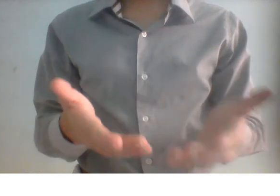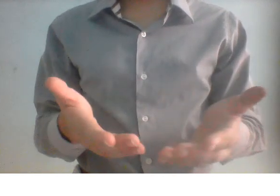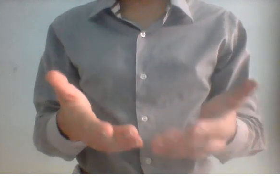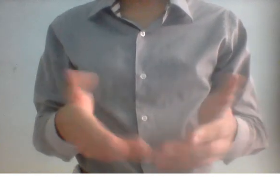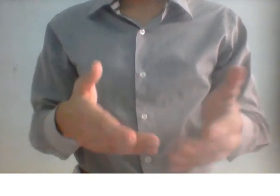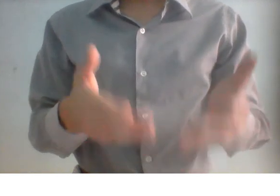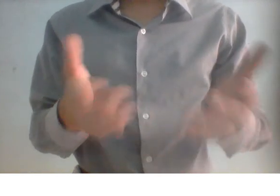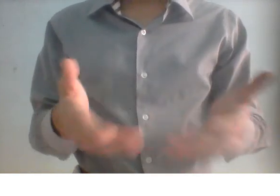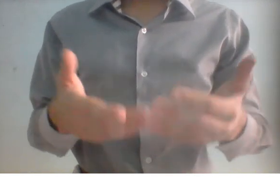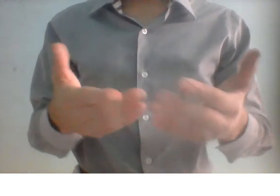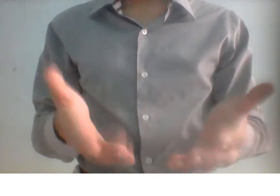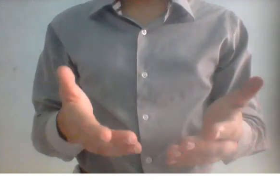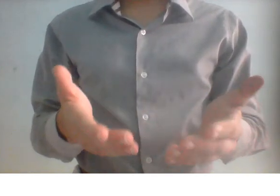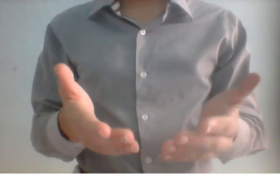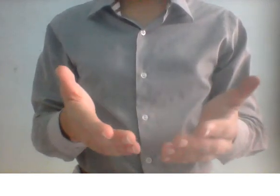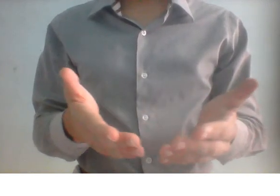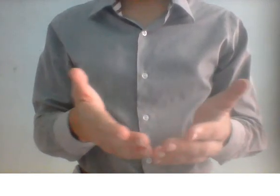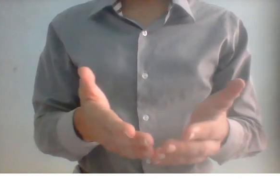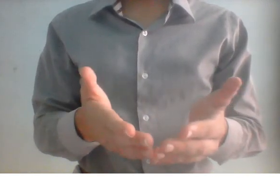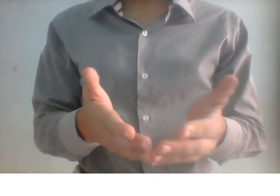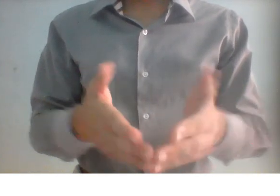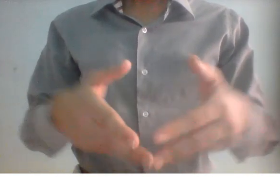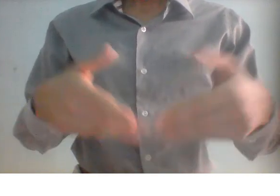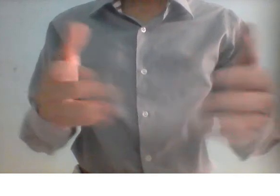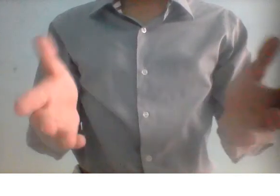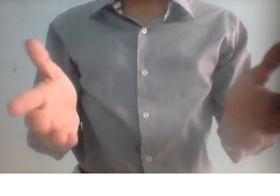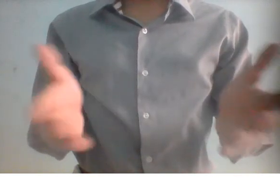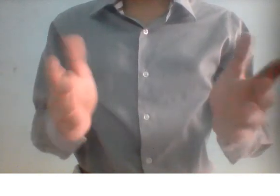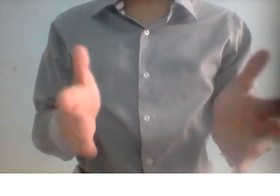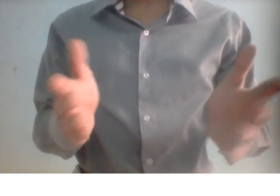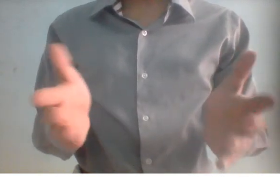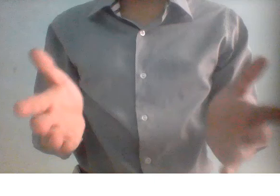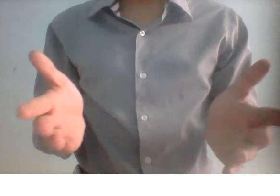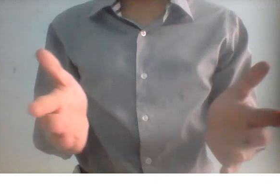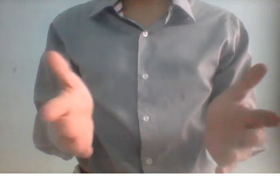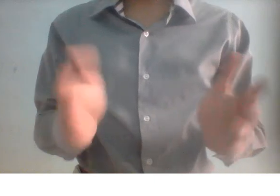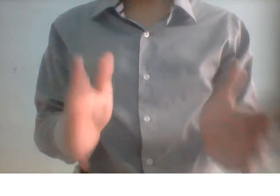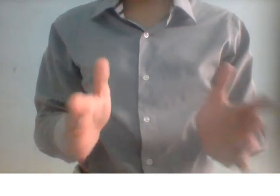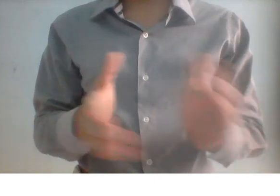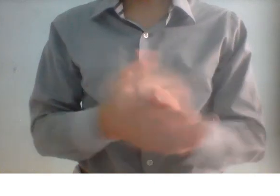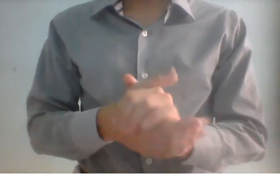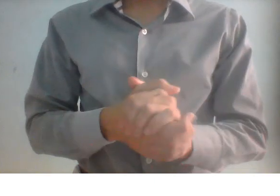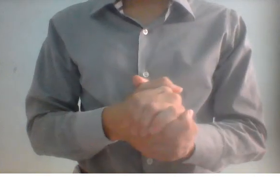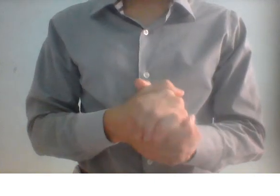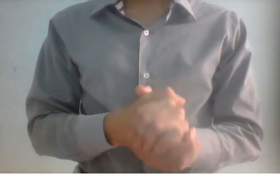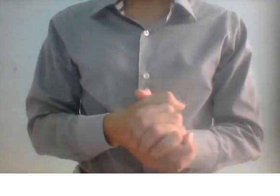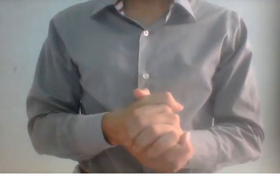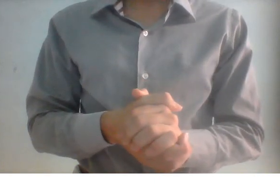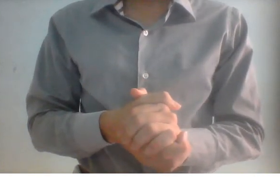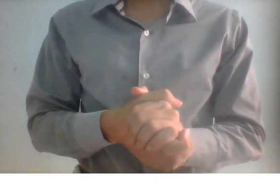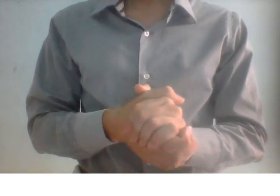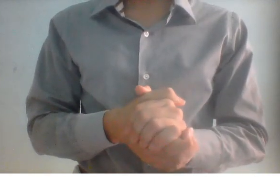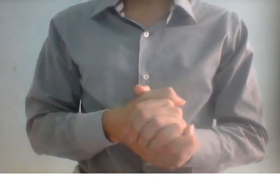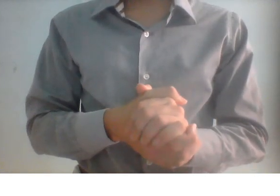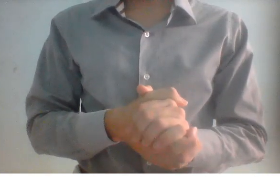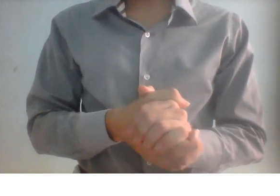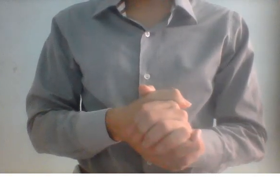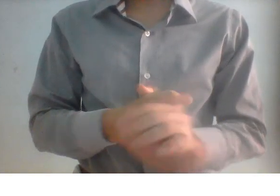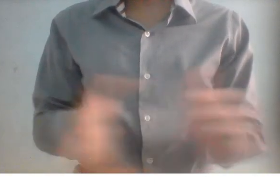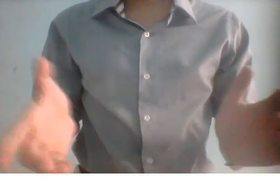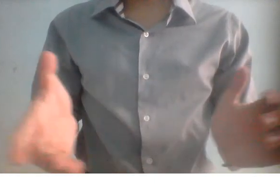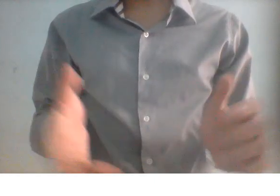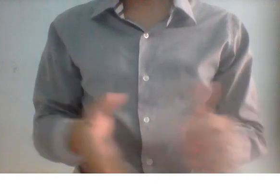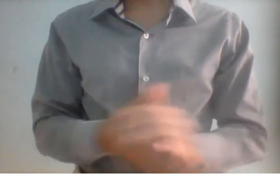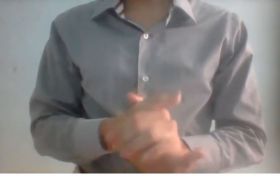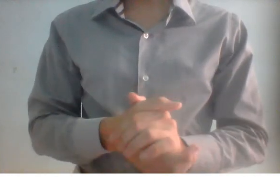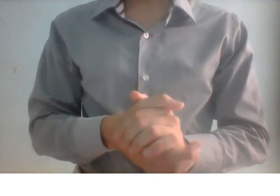terminara perdiendo por cada uno de este tipo de cosas que estaba suministrando. Por eso creo que me parece una excelente noticia y